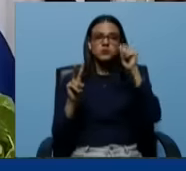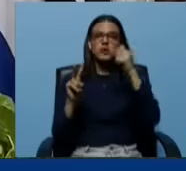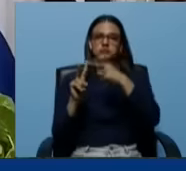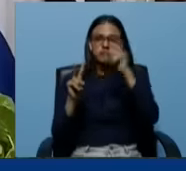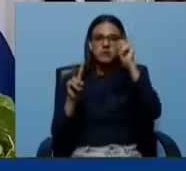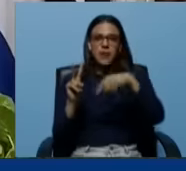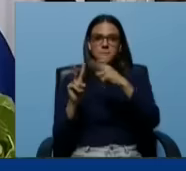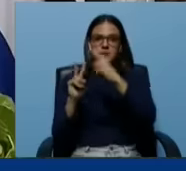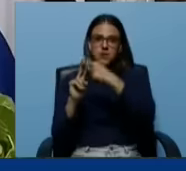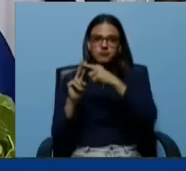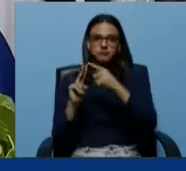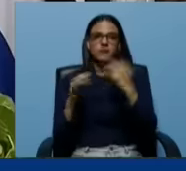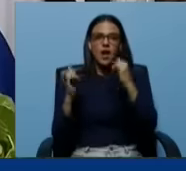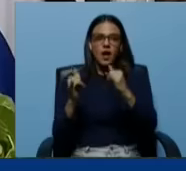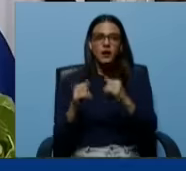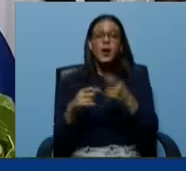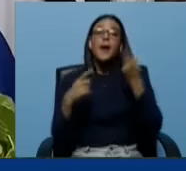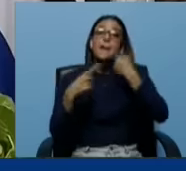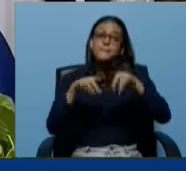Pero